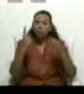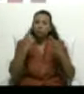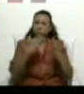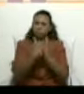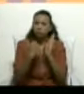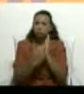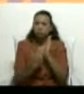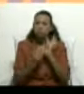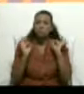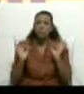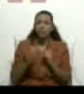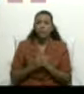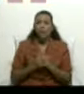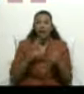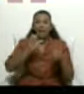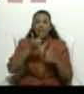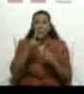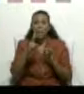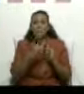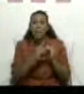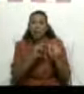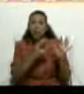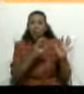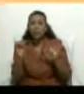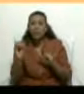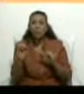órdenes ejecutivas: 13.808,